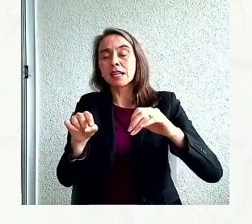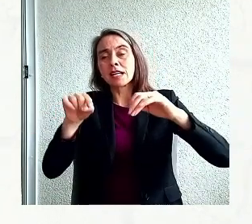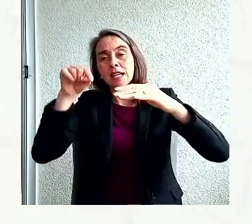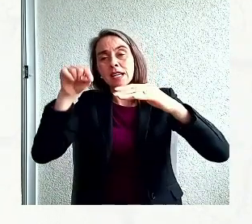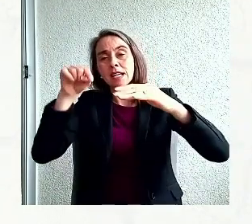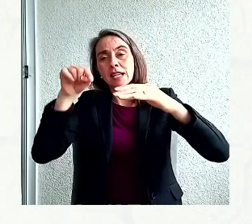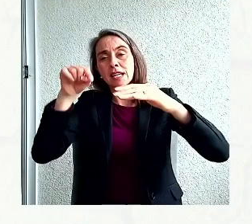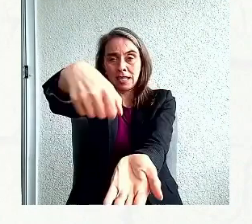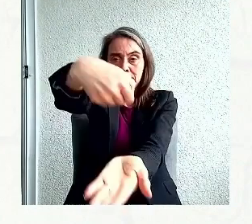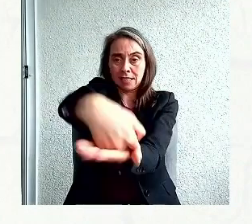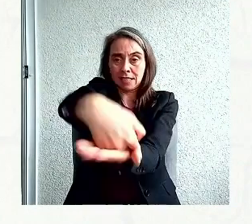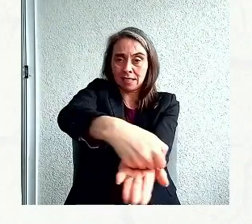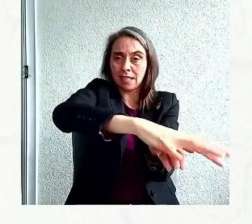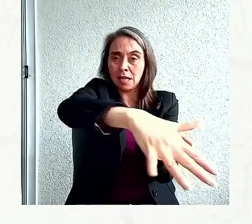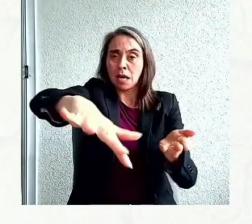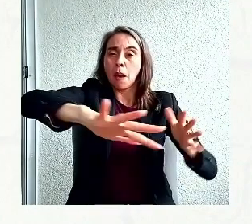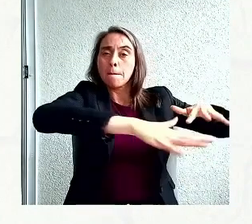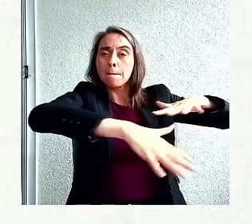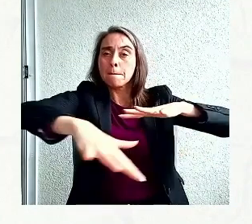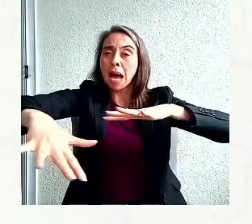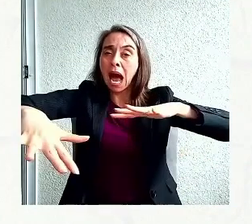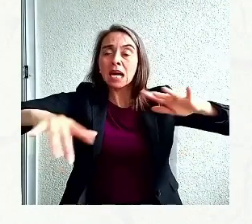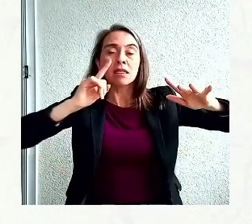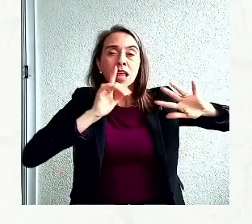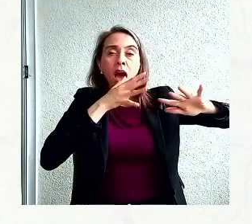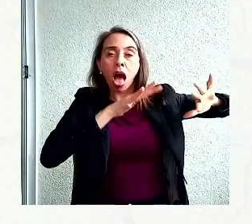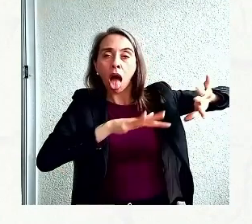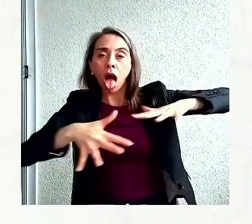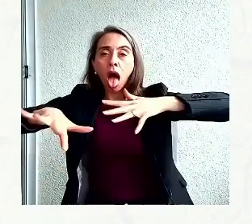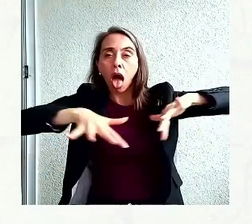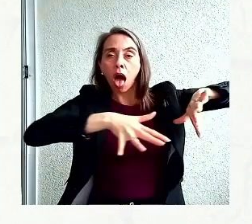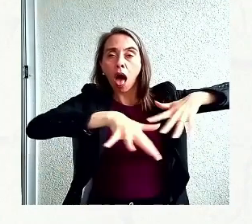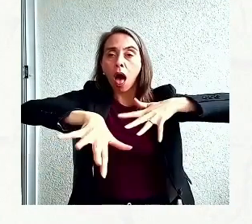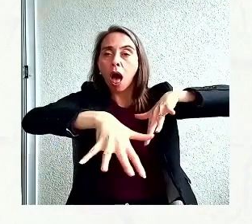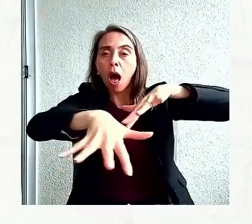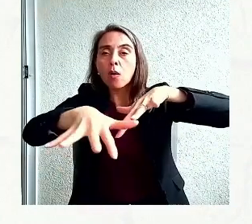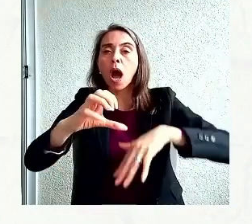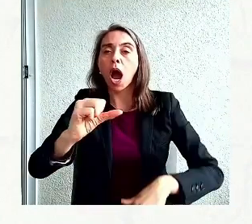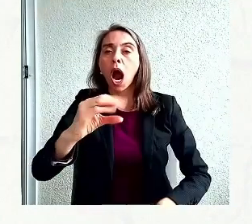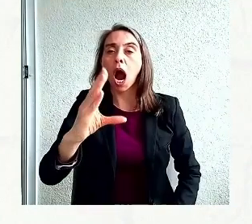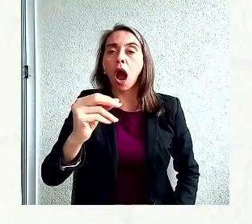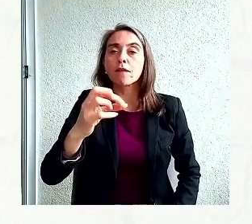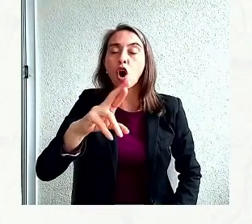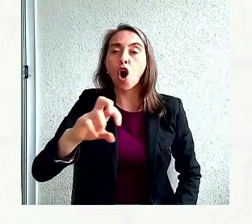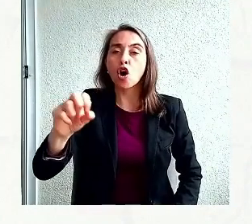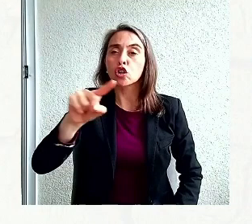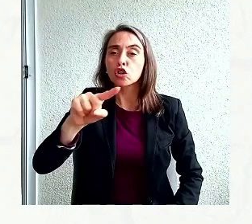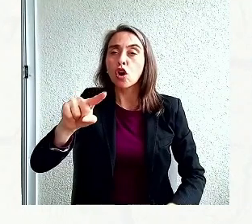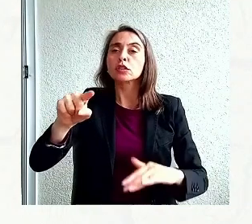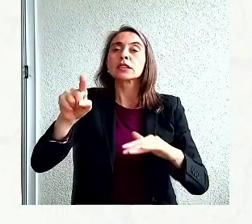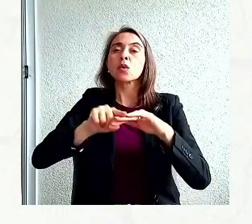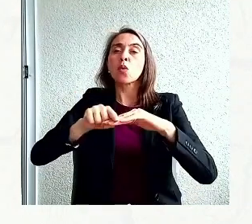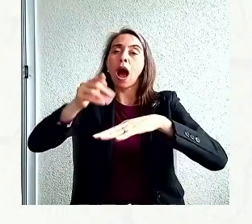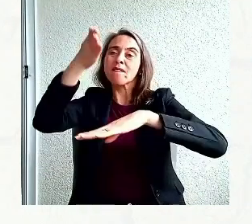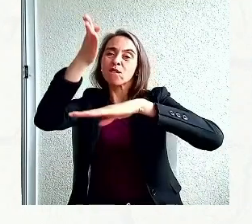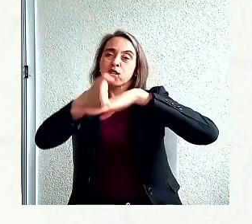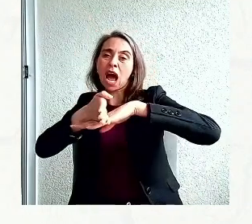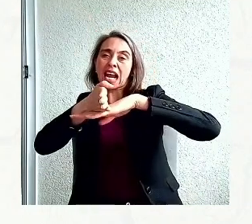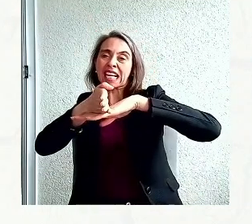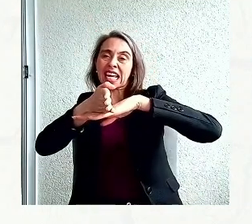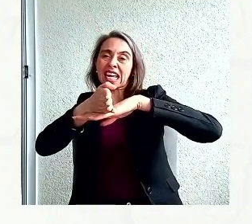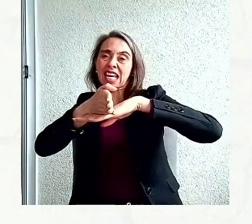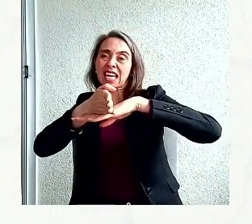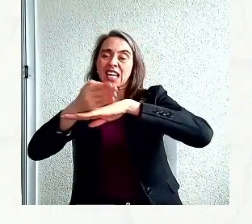como una barrera casi insalvable para todo lo que era plancton y bentos, pequeños organismos que